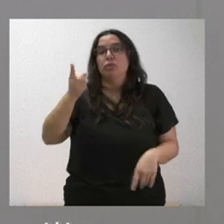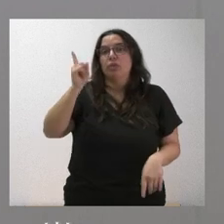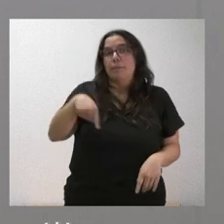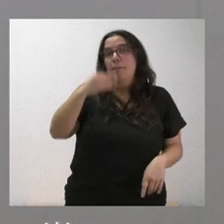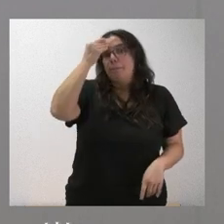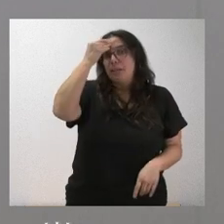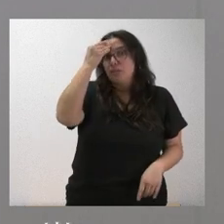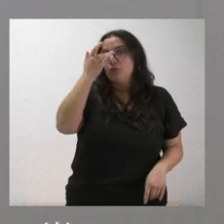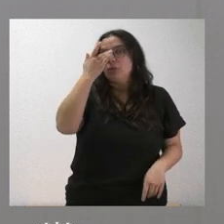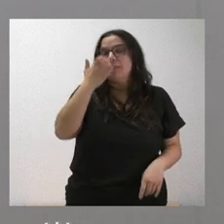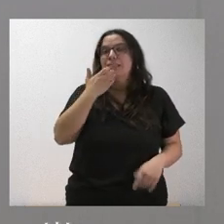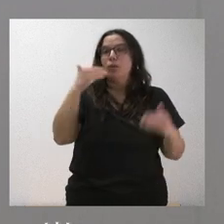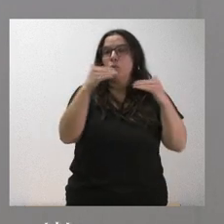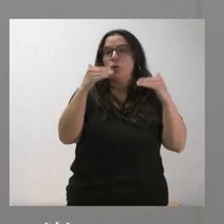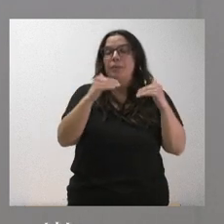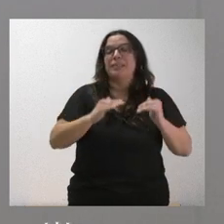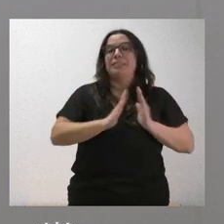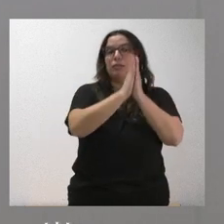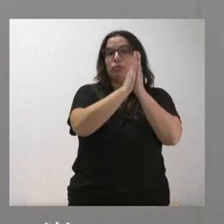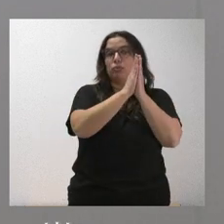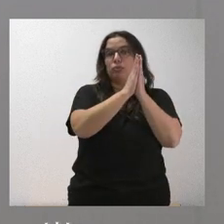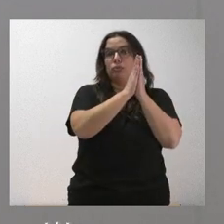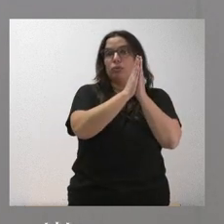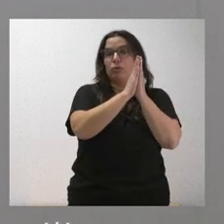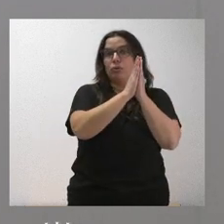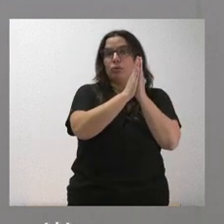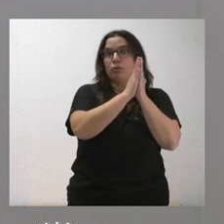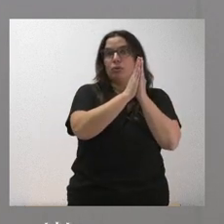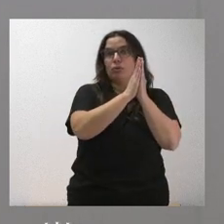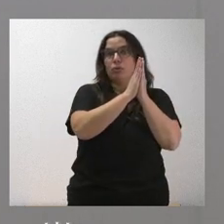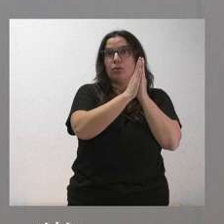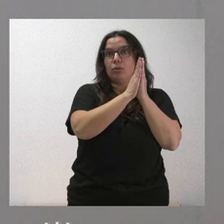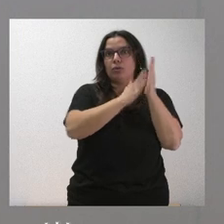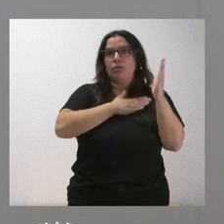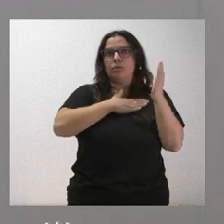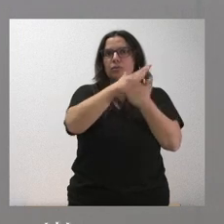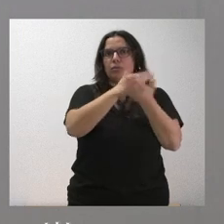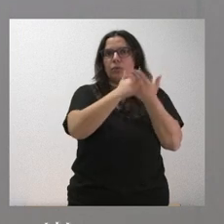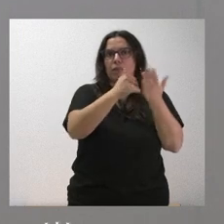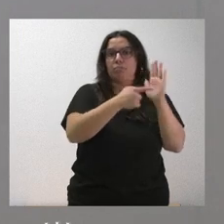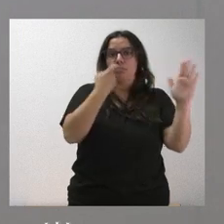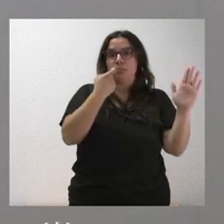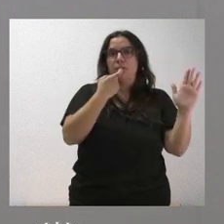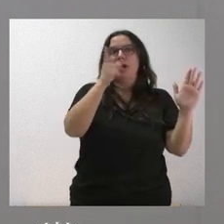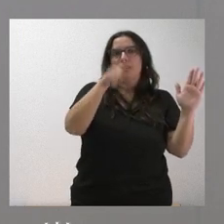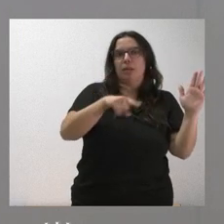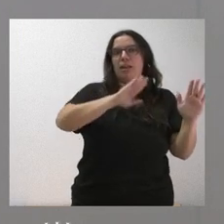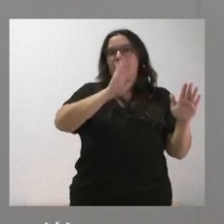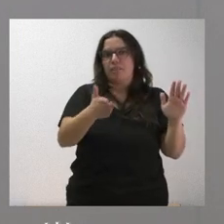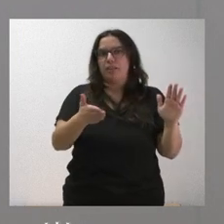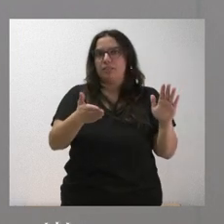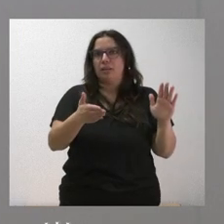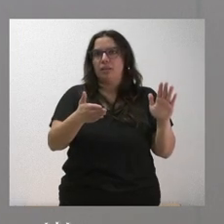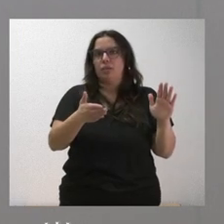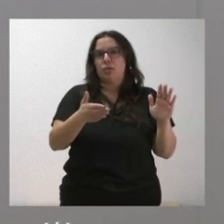hubiéramos quitado el jueves santo que es una fiesta del ámbito de las de la comunidad Autónoma Pues también podríamos haber causado algún perjuicio al